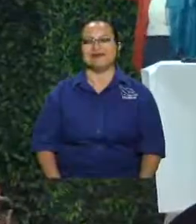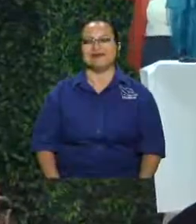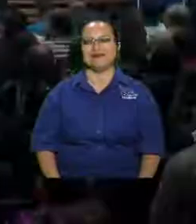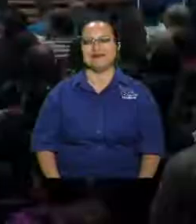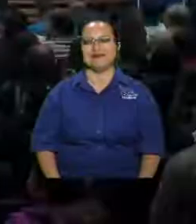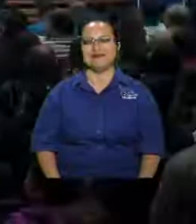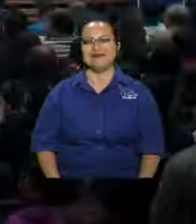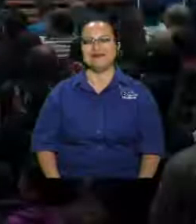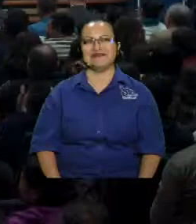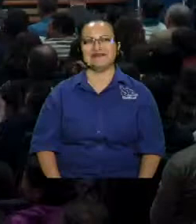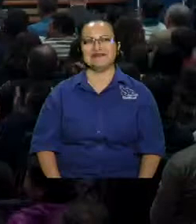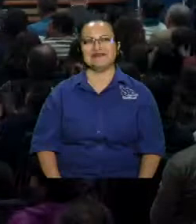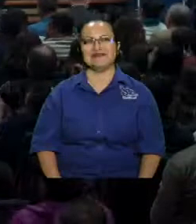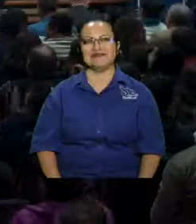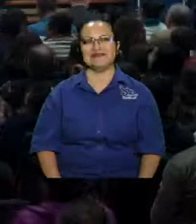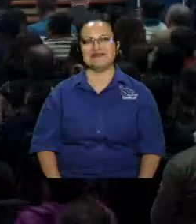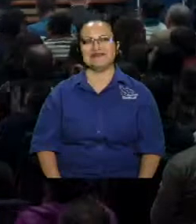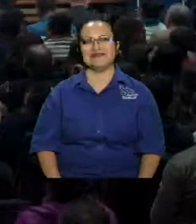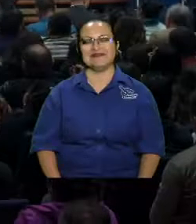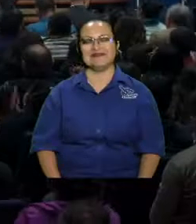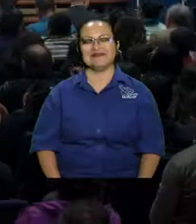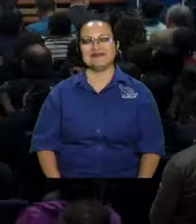Alimento. Aleluya.